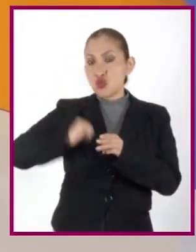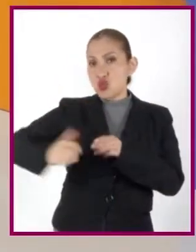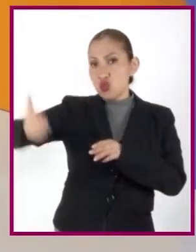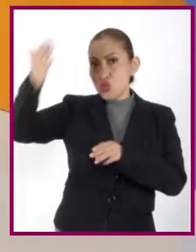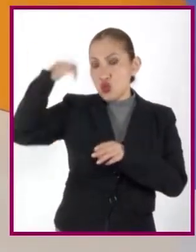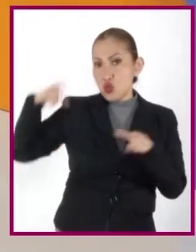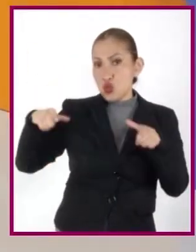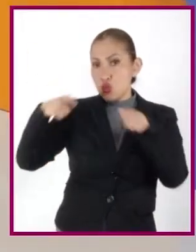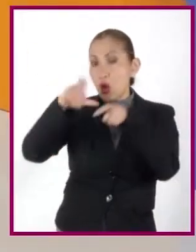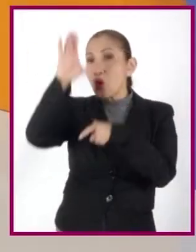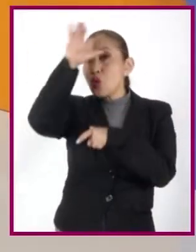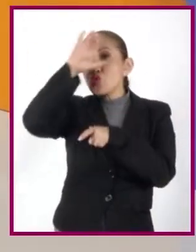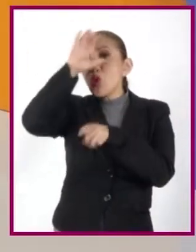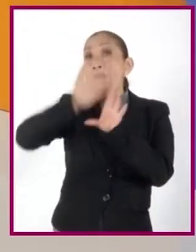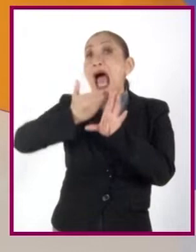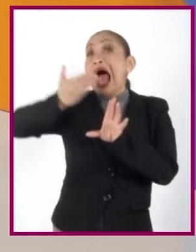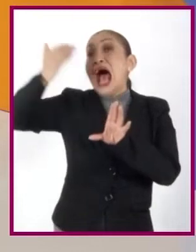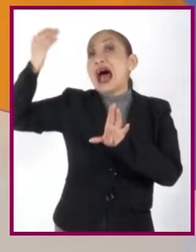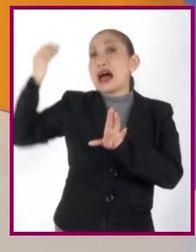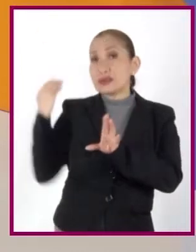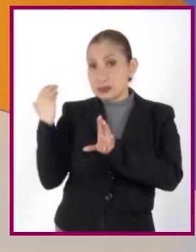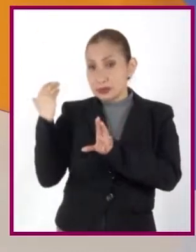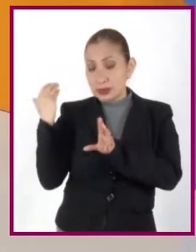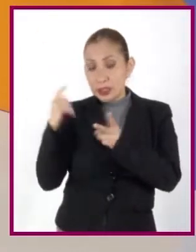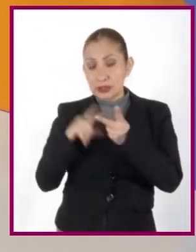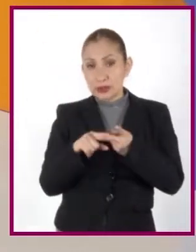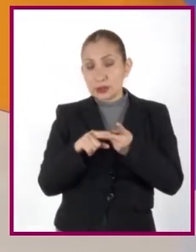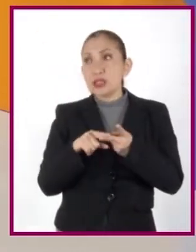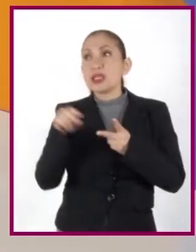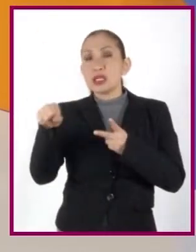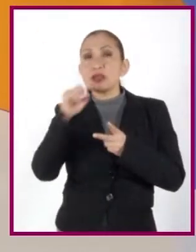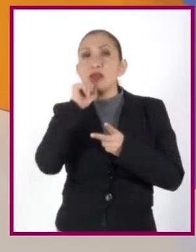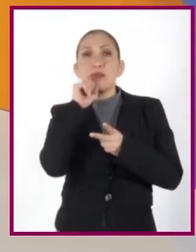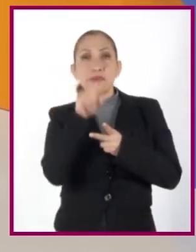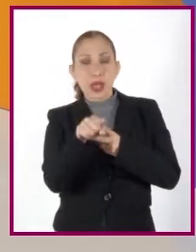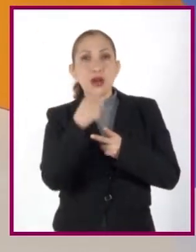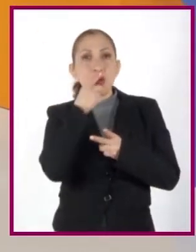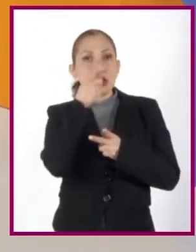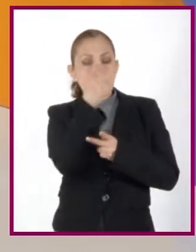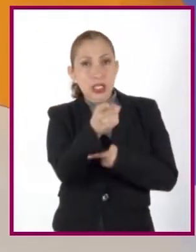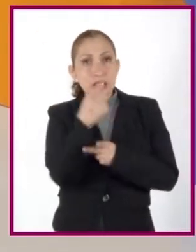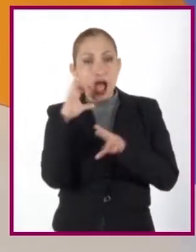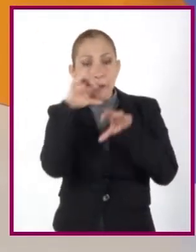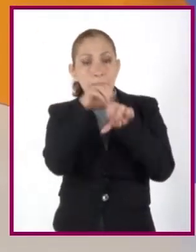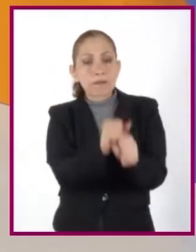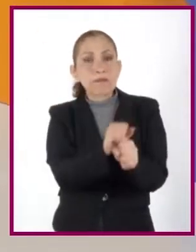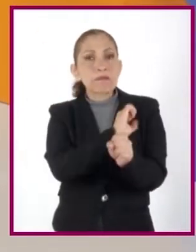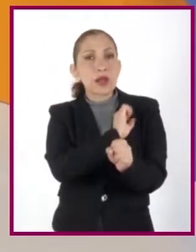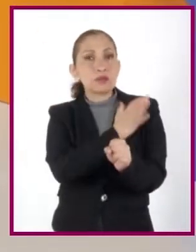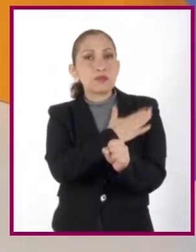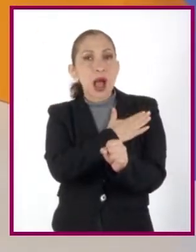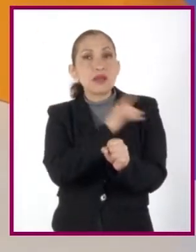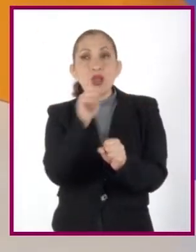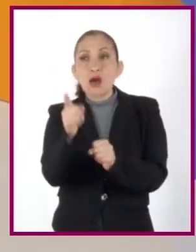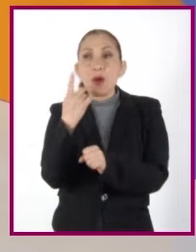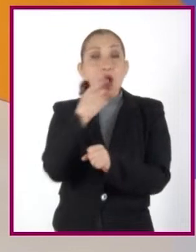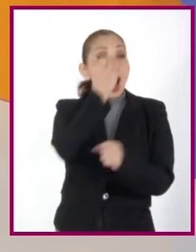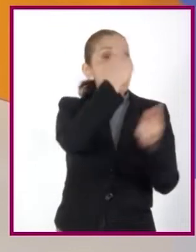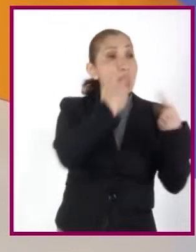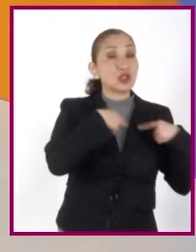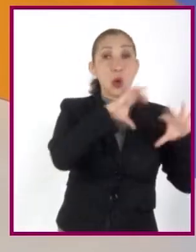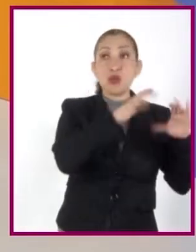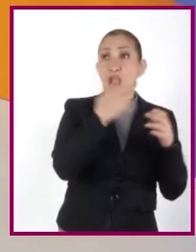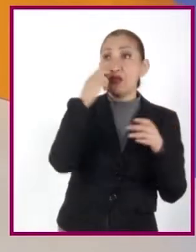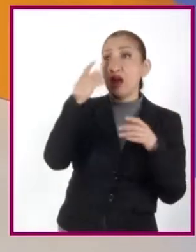nos refiere a las culturas que existían en aquellos tiempos, y, de igual forma, nos menciona la conquista y cómo esta fue recibida por algunas